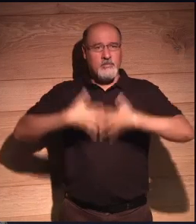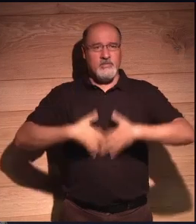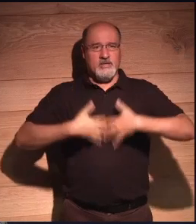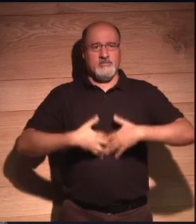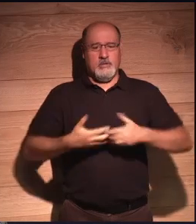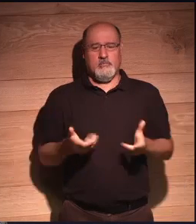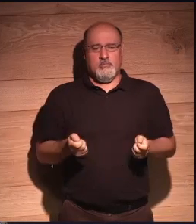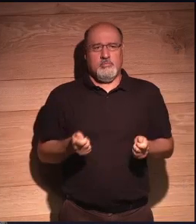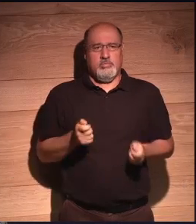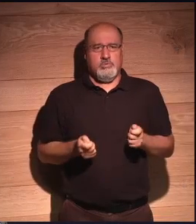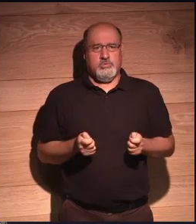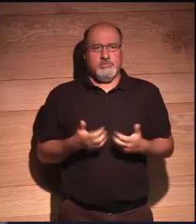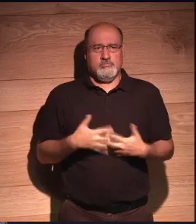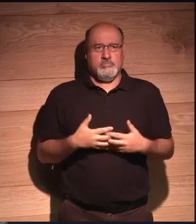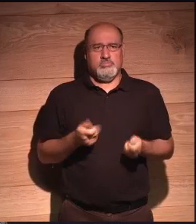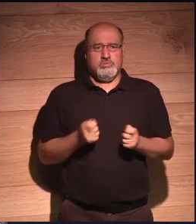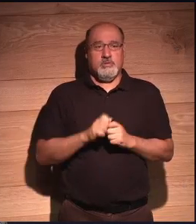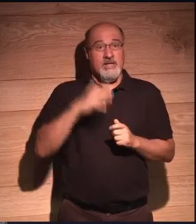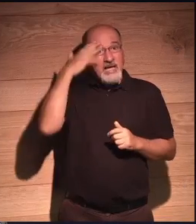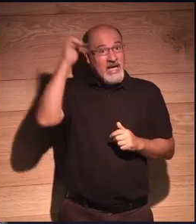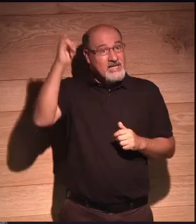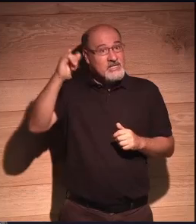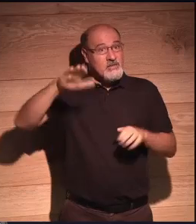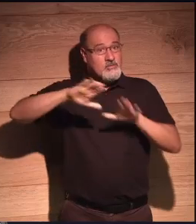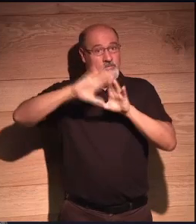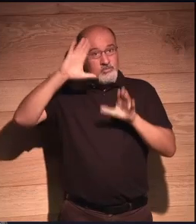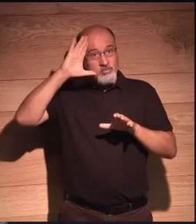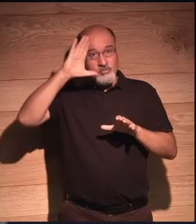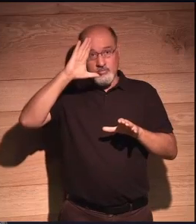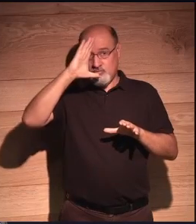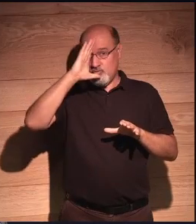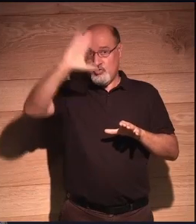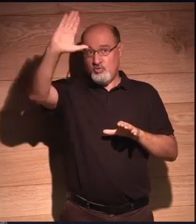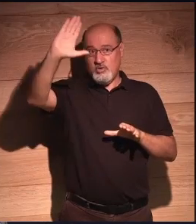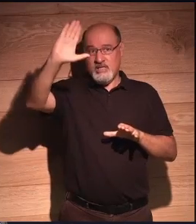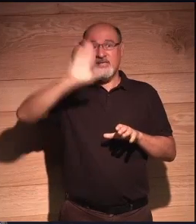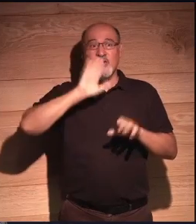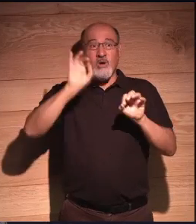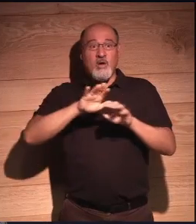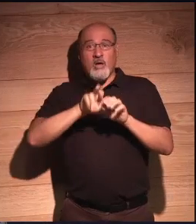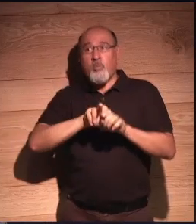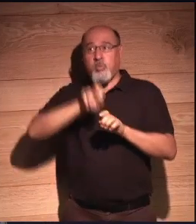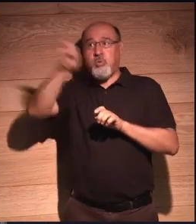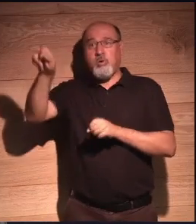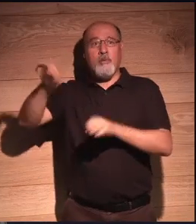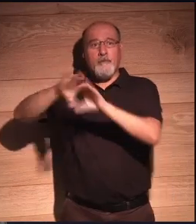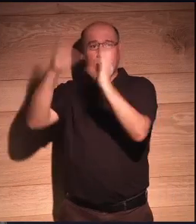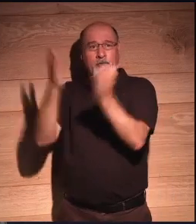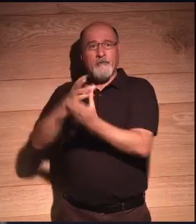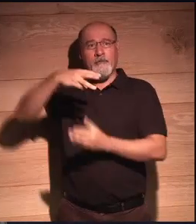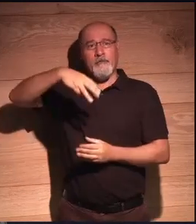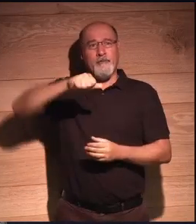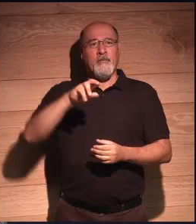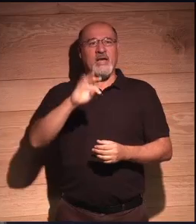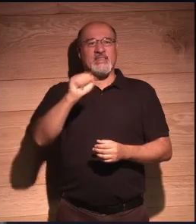control remoto en la superficie de la Luna, que han sido las precursoras de todos los rovers que se han enviado a Marte. O sea, de hecho, el ingeniero jefe